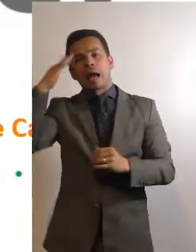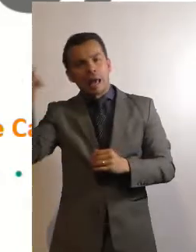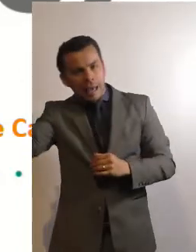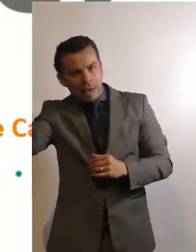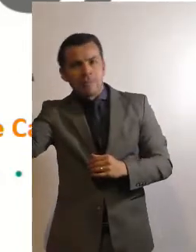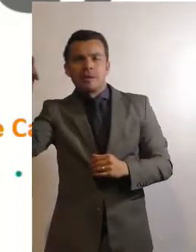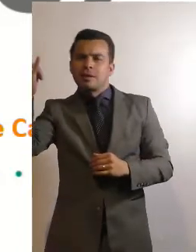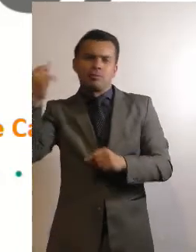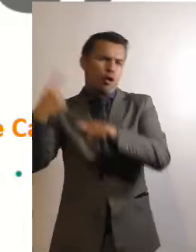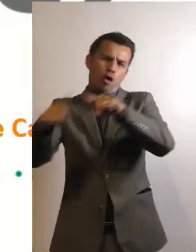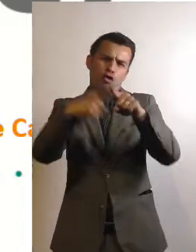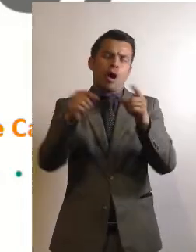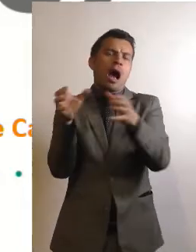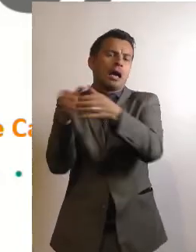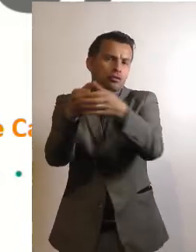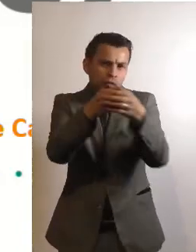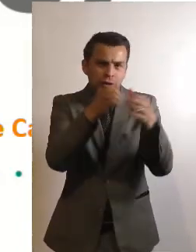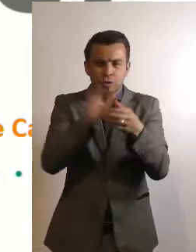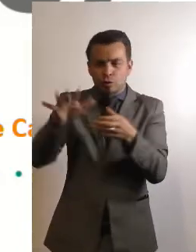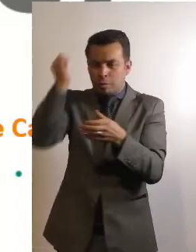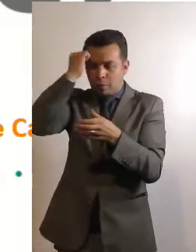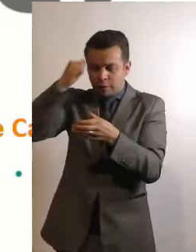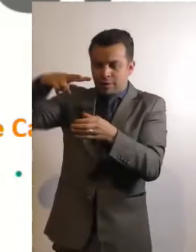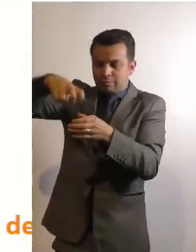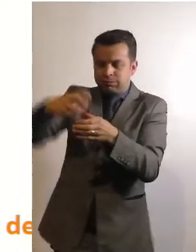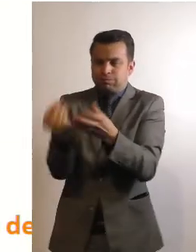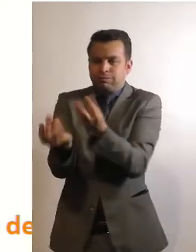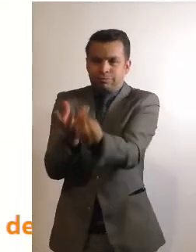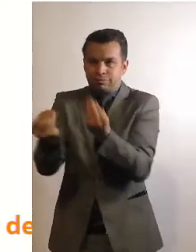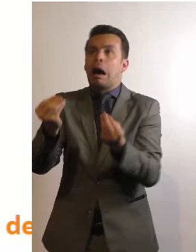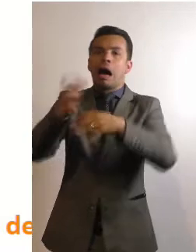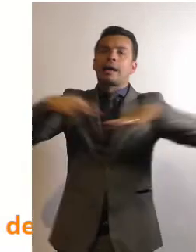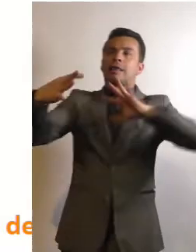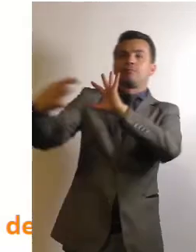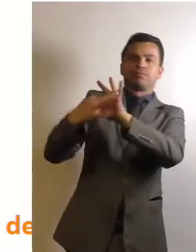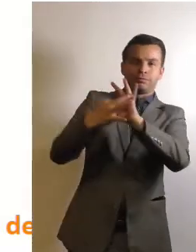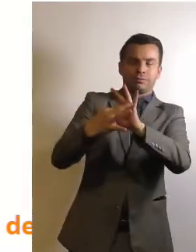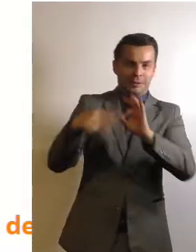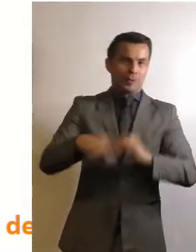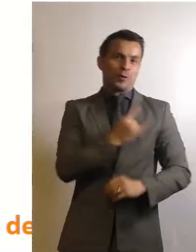de asociaciones, más de 67 redes académicas. Siguiente.